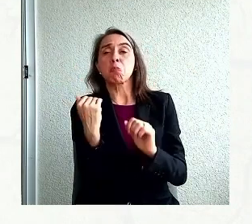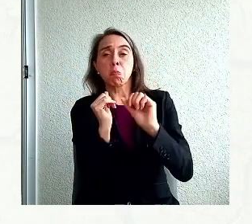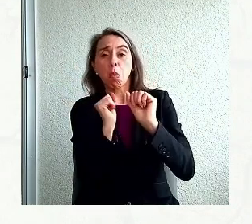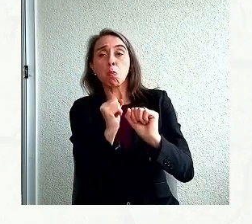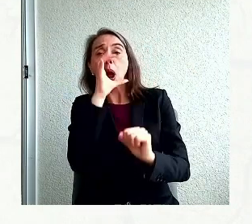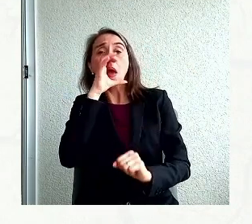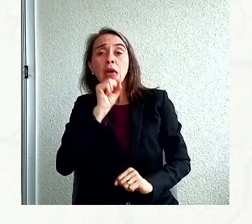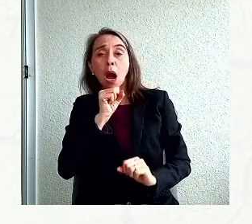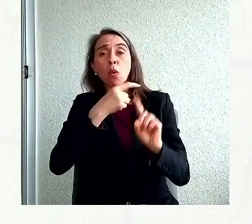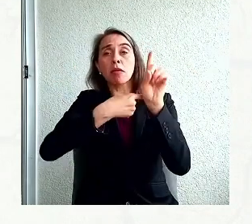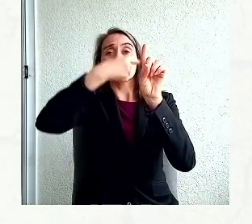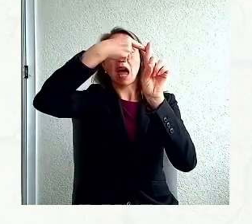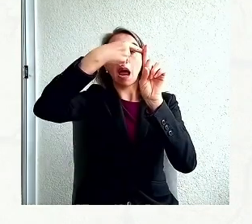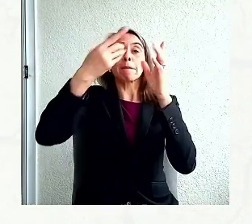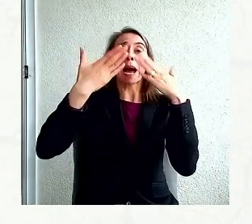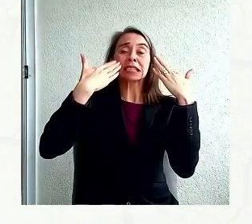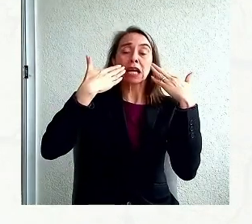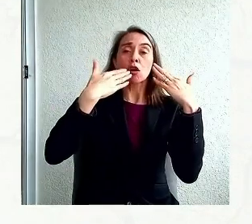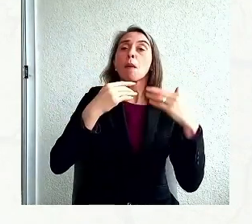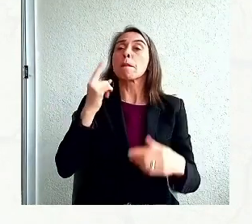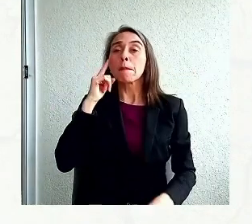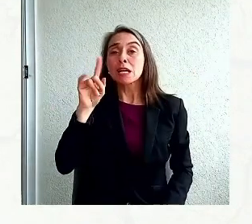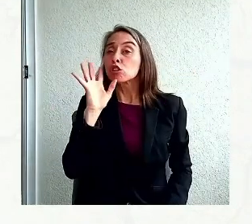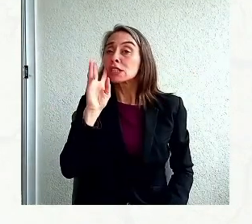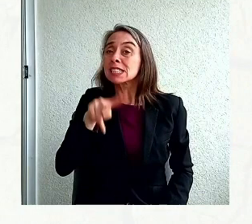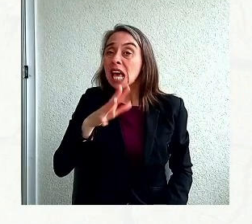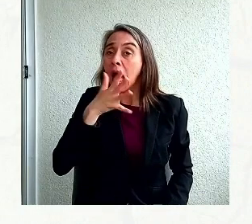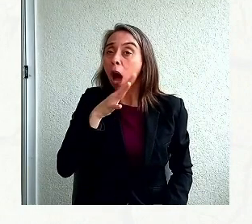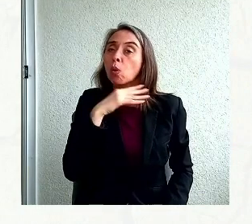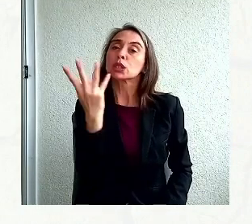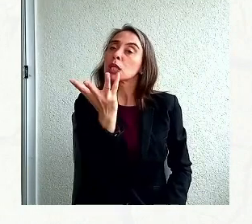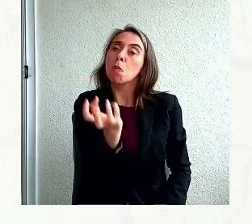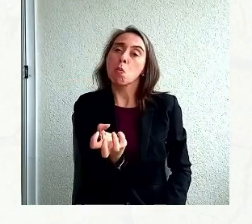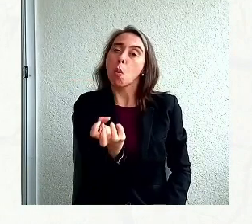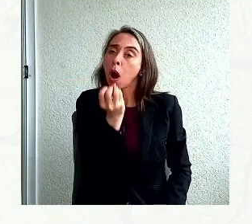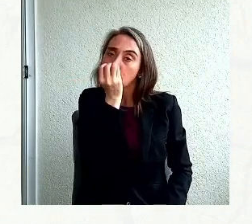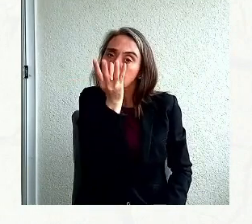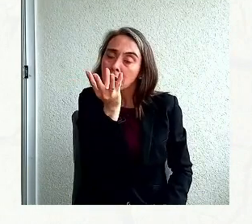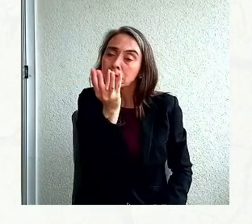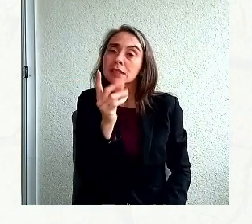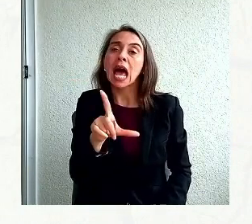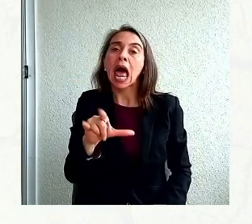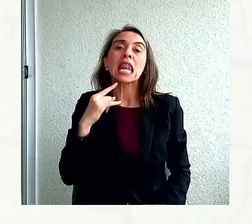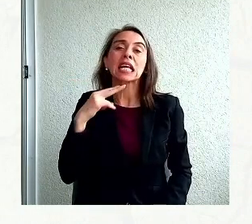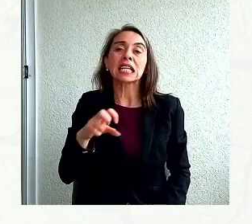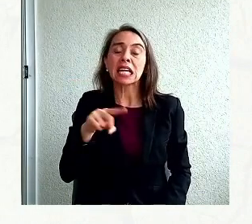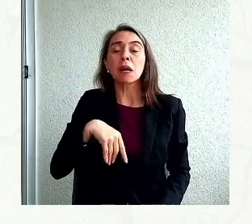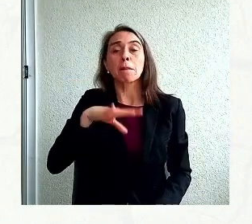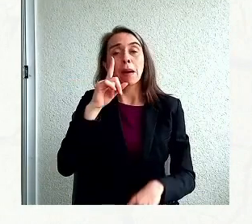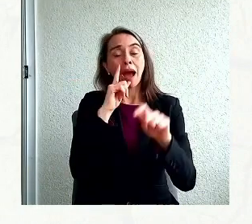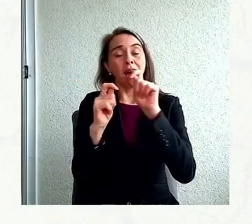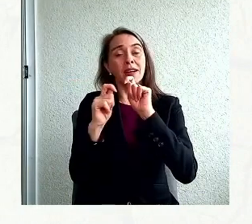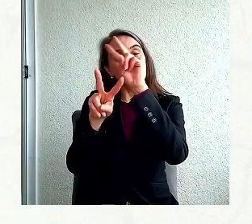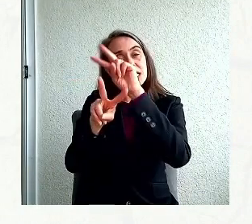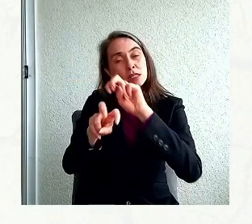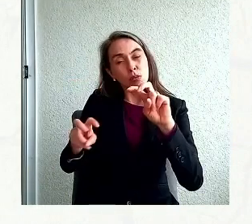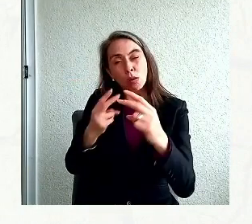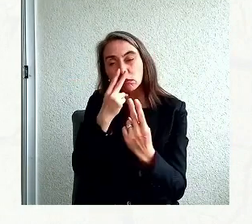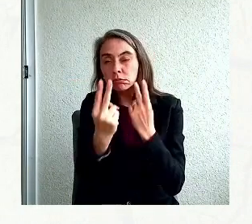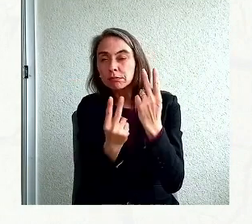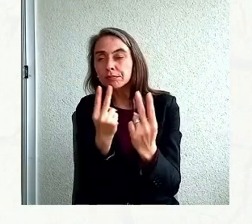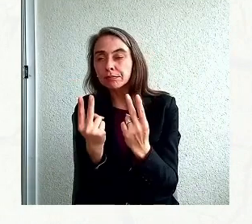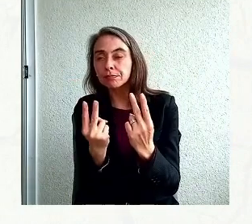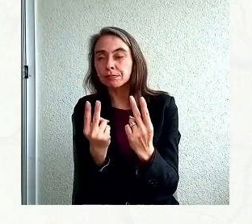otros trabajos que el mayor riesgo que ocurre en el ecosistema terrestre antártico es que